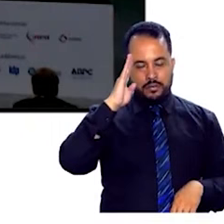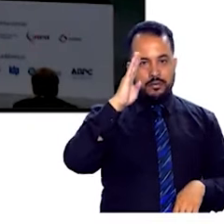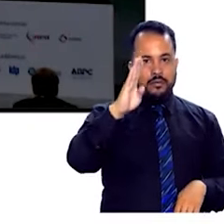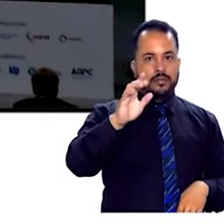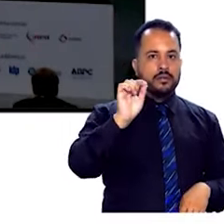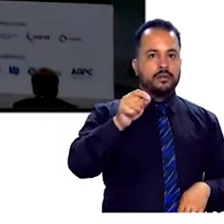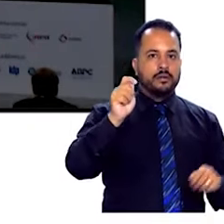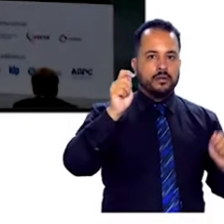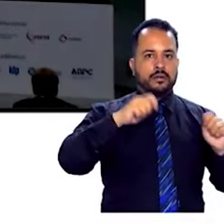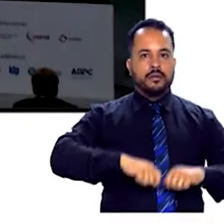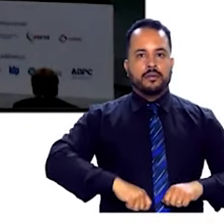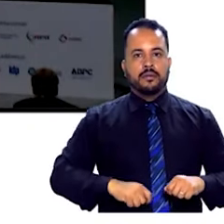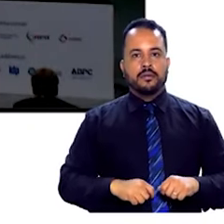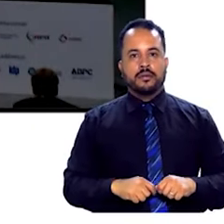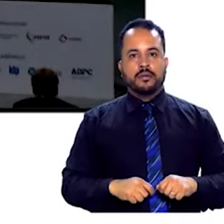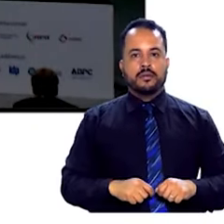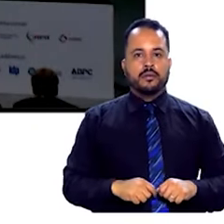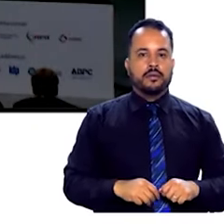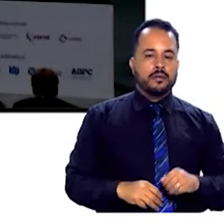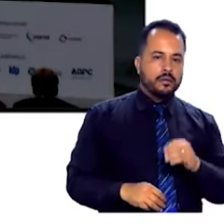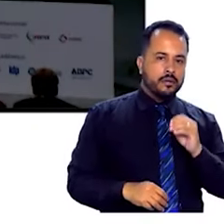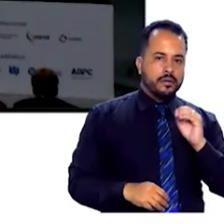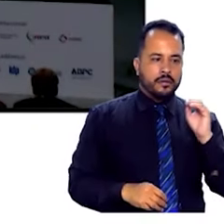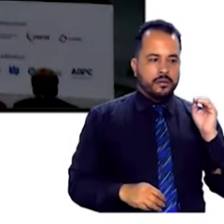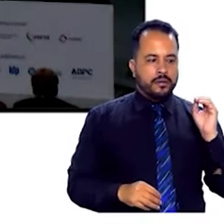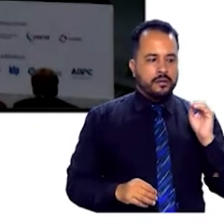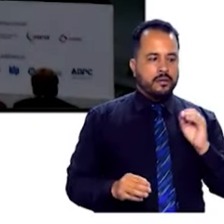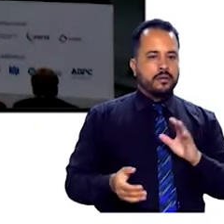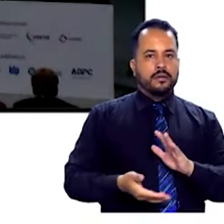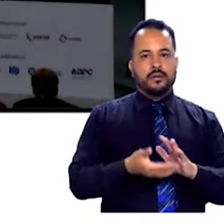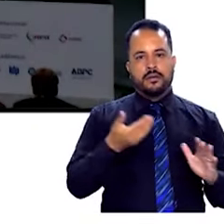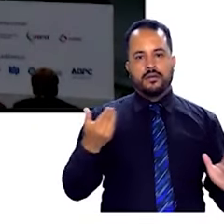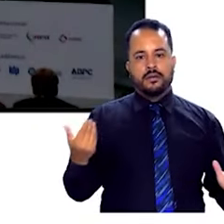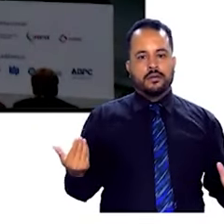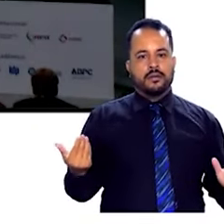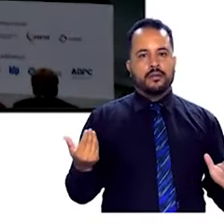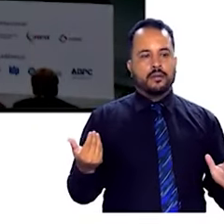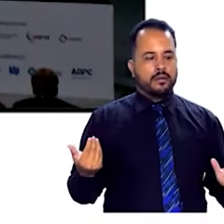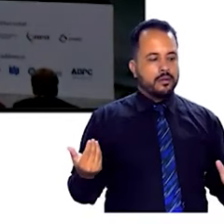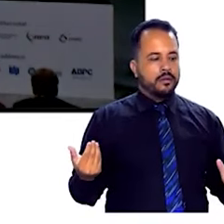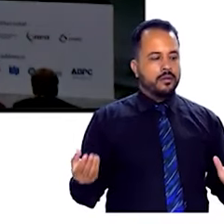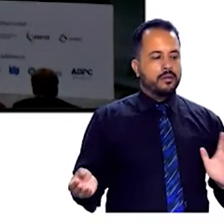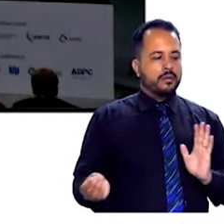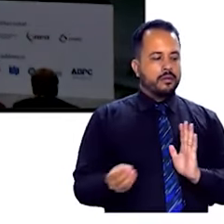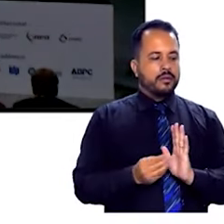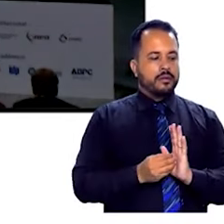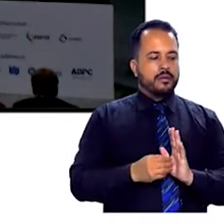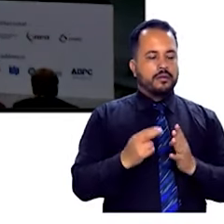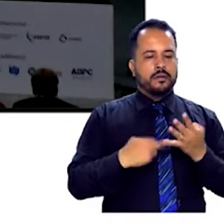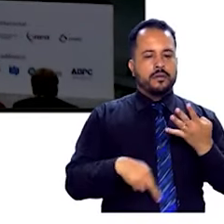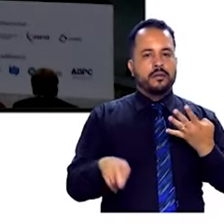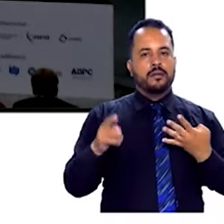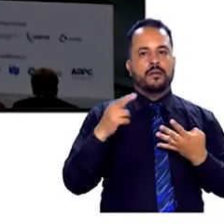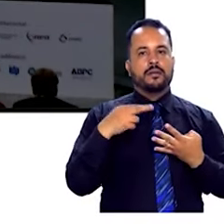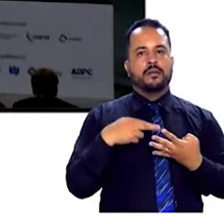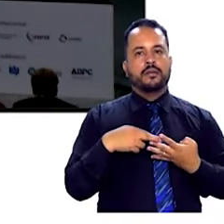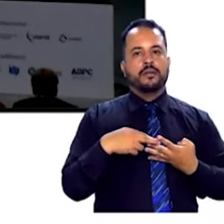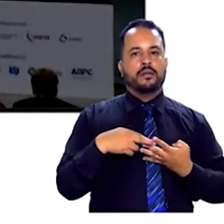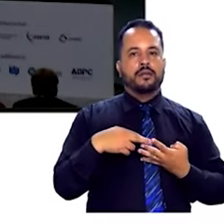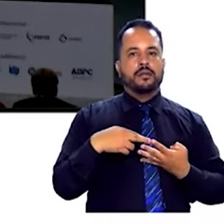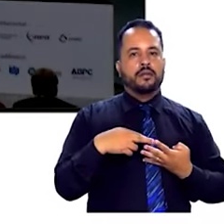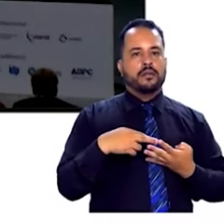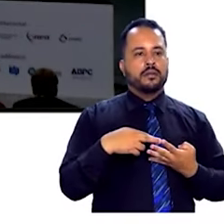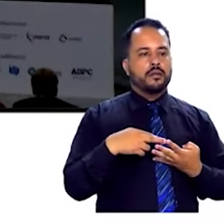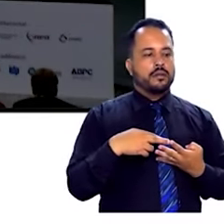ningun motiva recursos que tien cuestiones intrascendentes Son cuestiones intrascendentes Y vo a la síntesis sobre